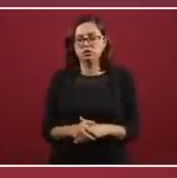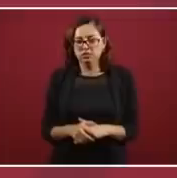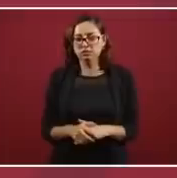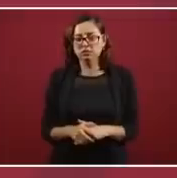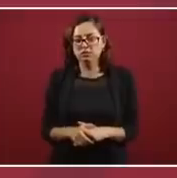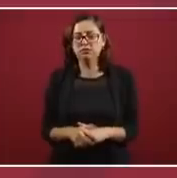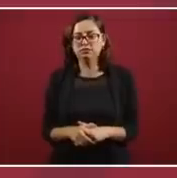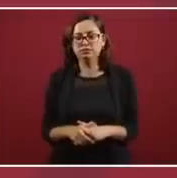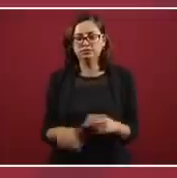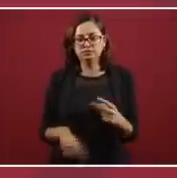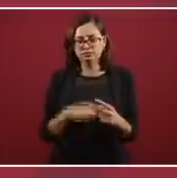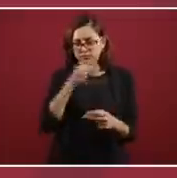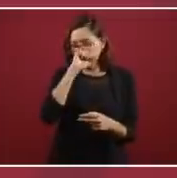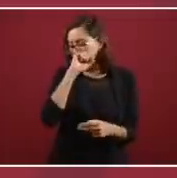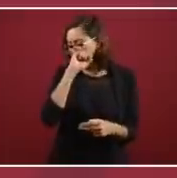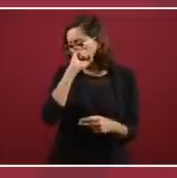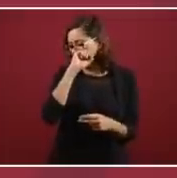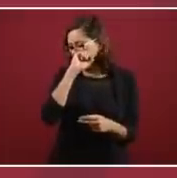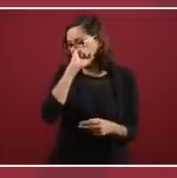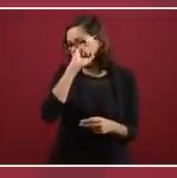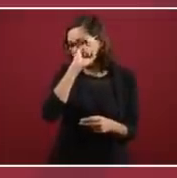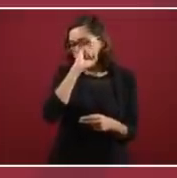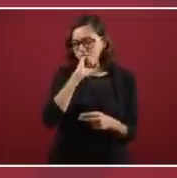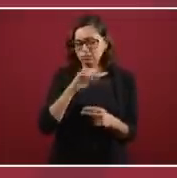Aduanas también, ahí limpia,